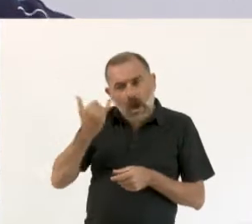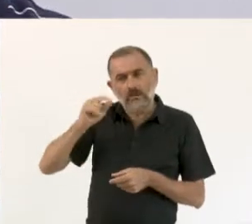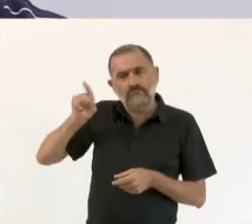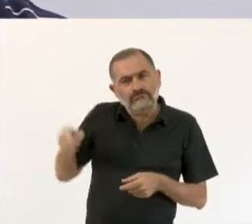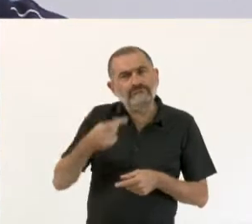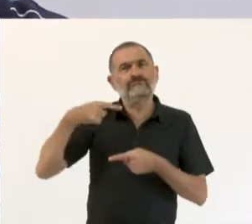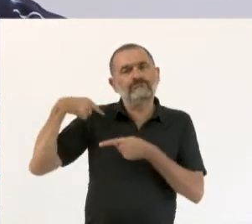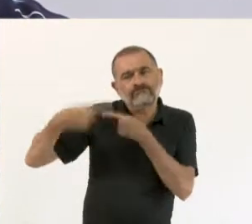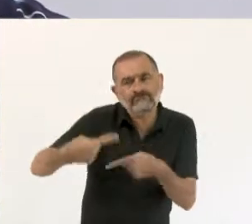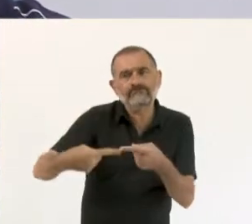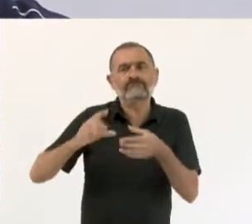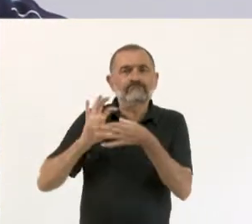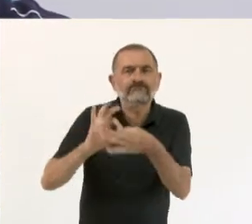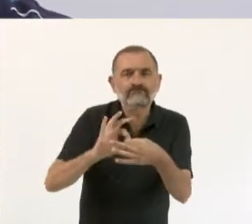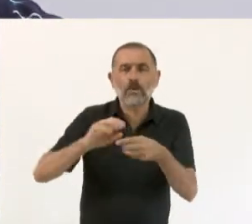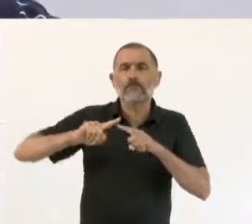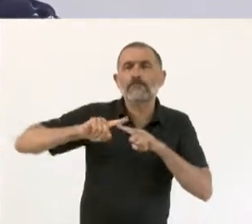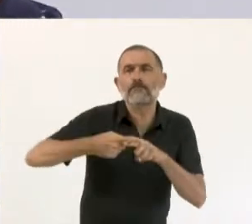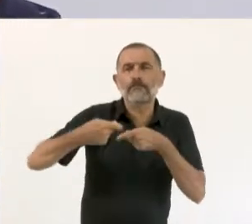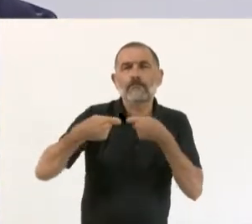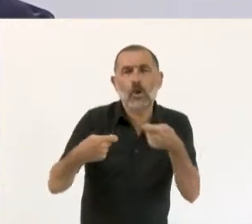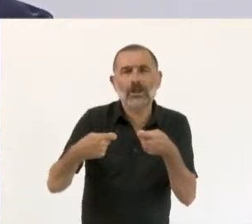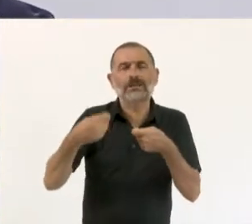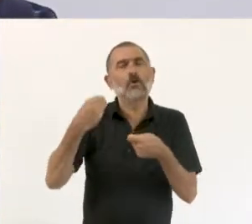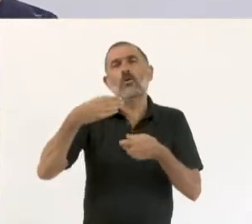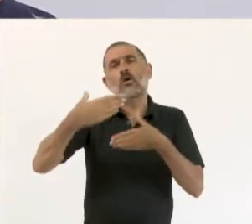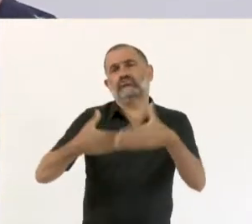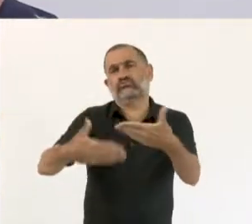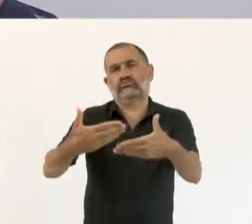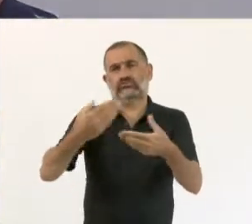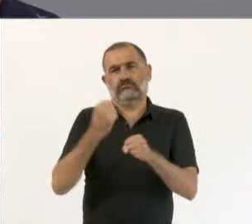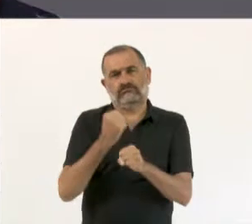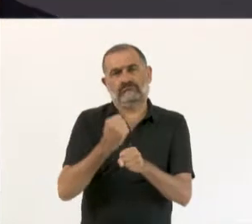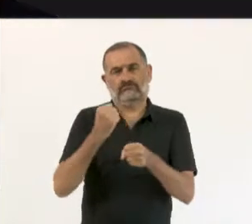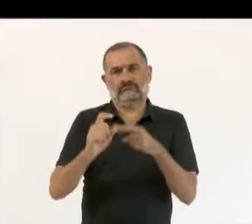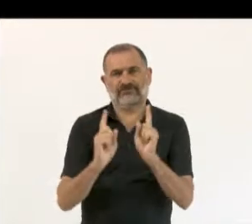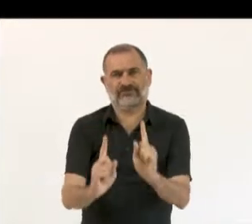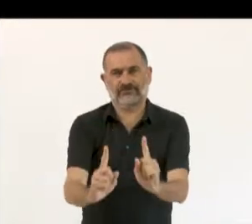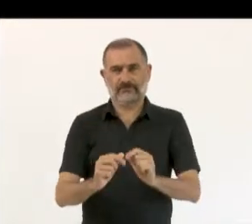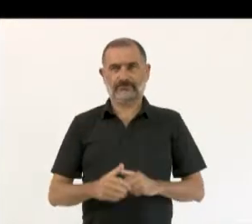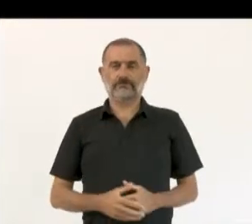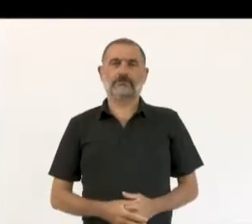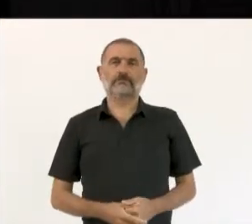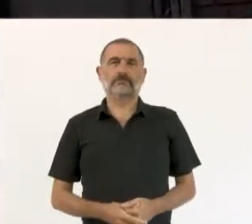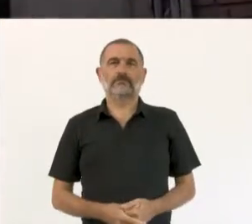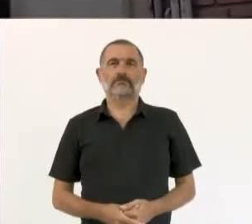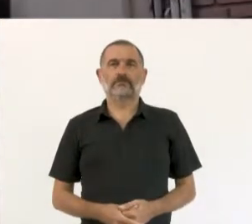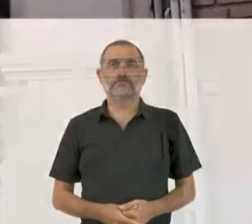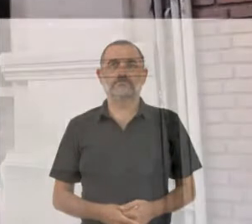académica y política muy potente para todas las actividades que se vienen haciendo desde la Secretaría.